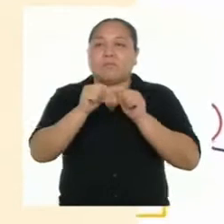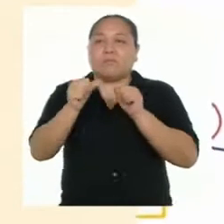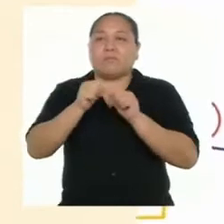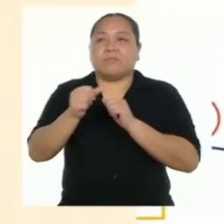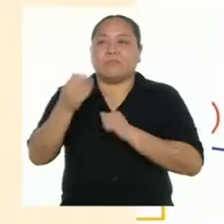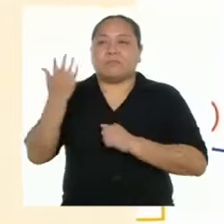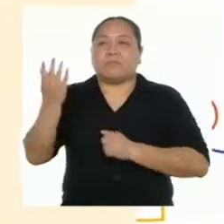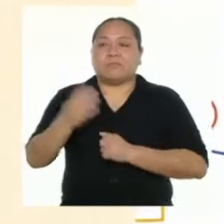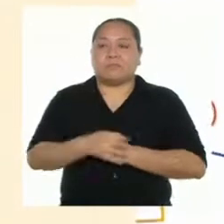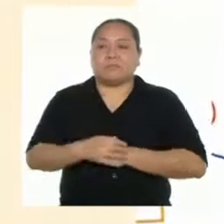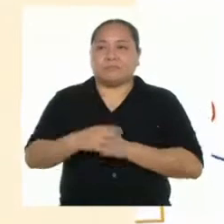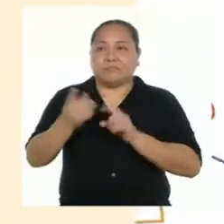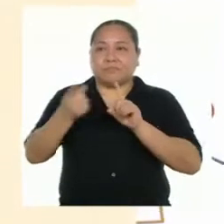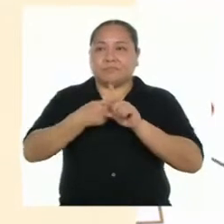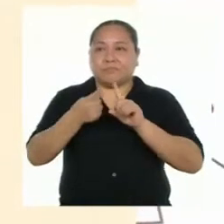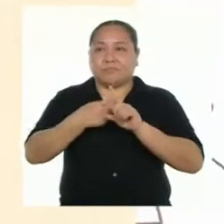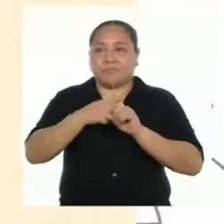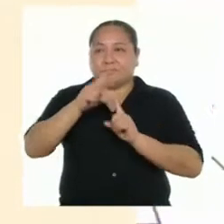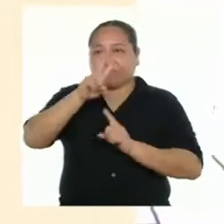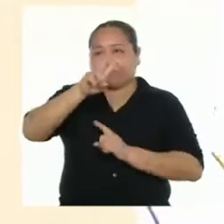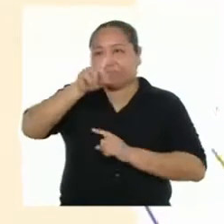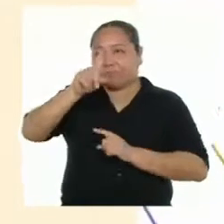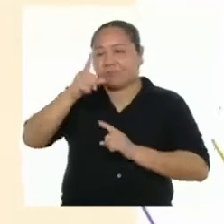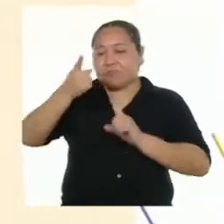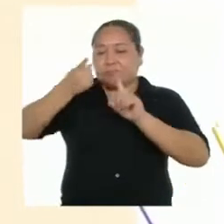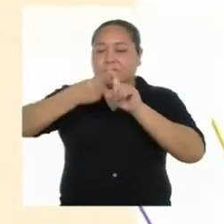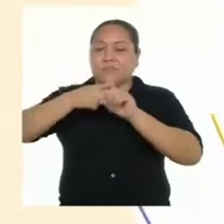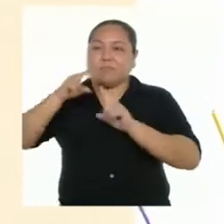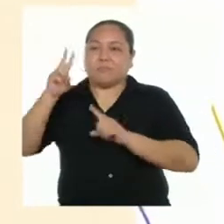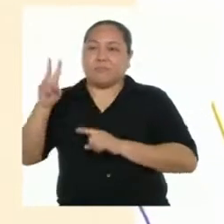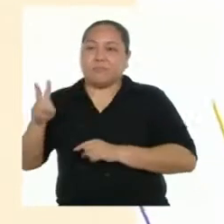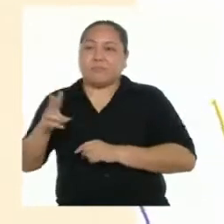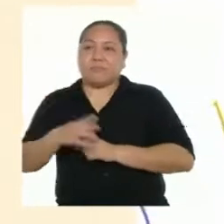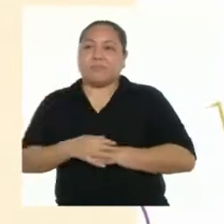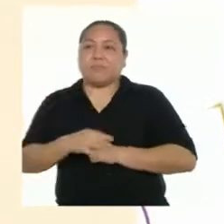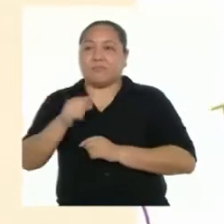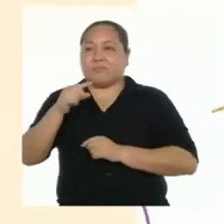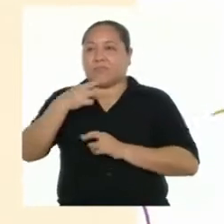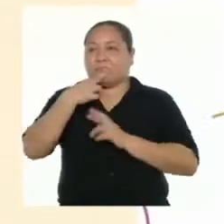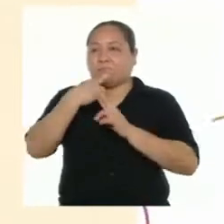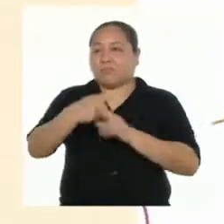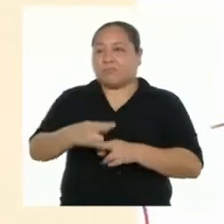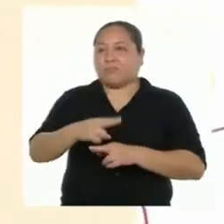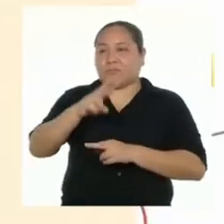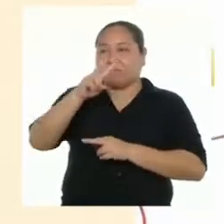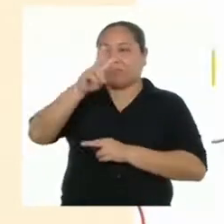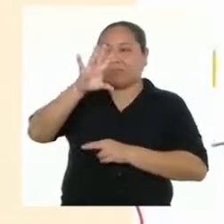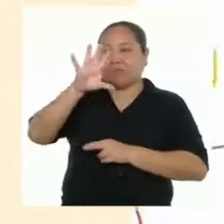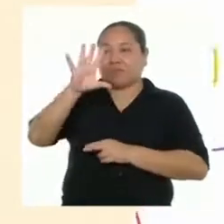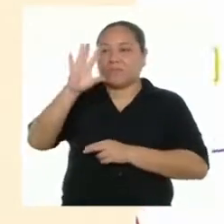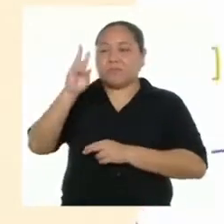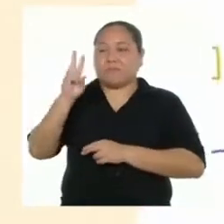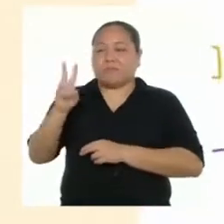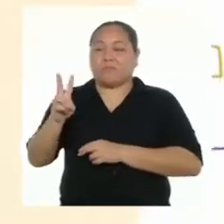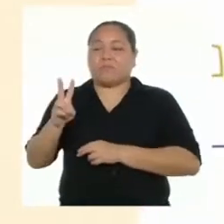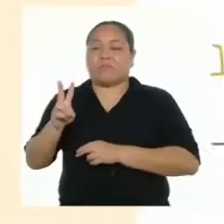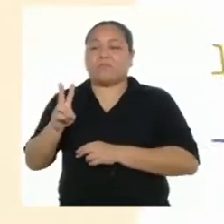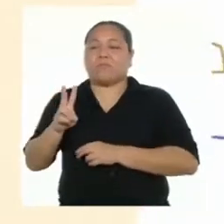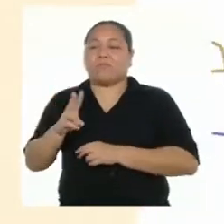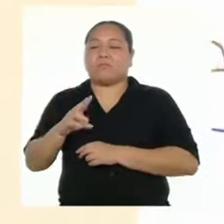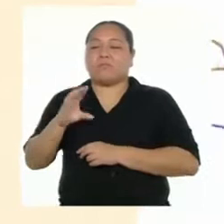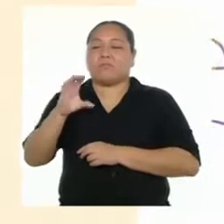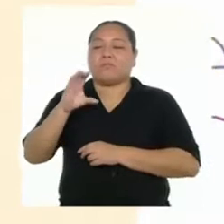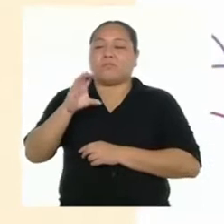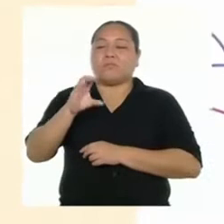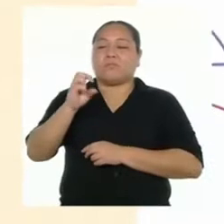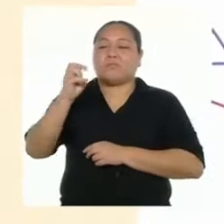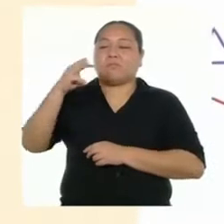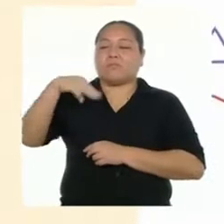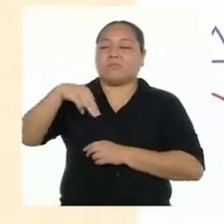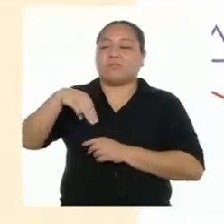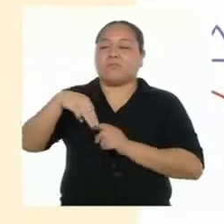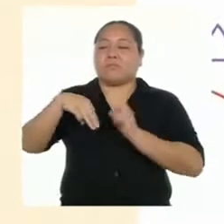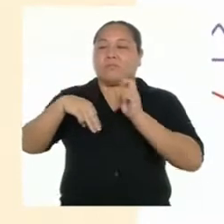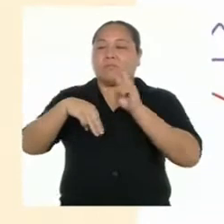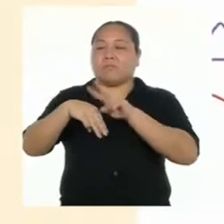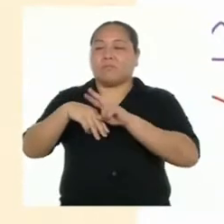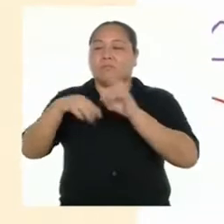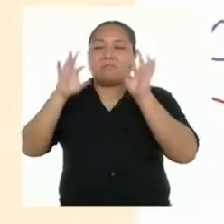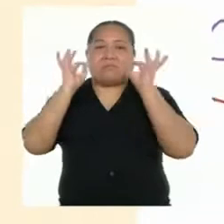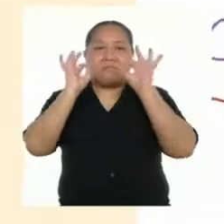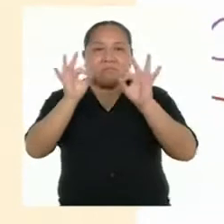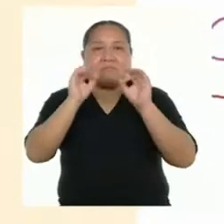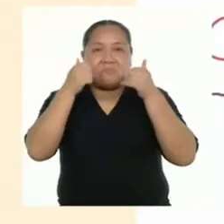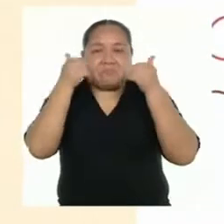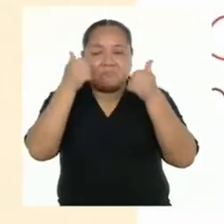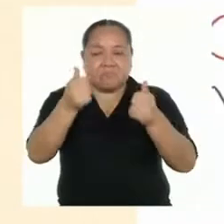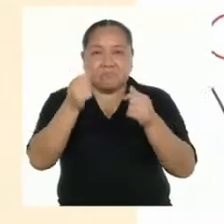valores. Así que multiplicaríamos 21 por 2. El resultado final será de 252 centímetros cuadrados. Excelente